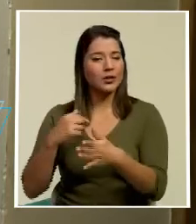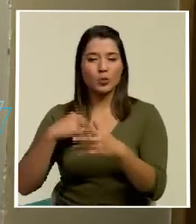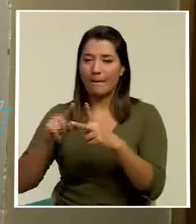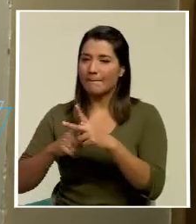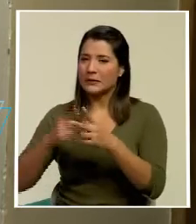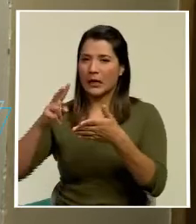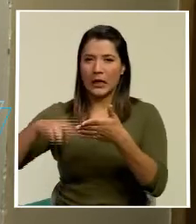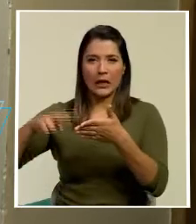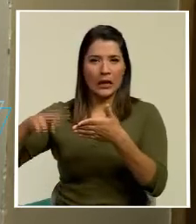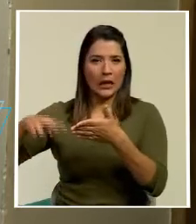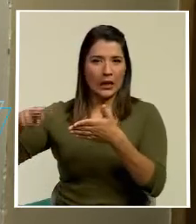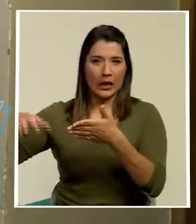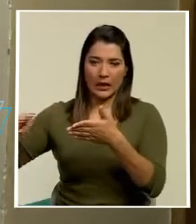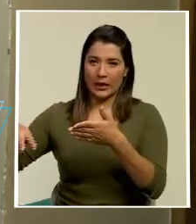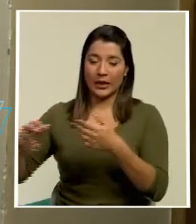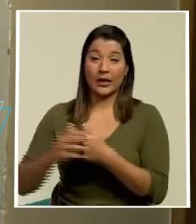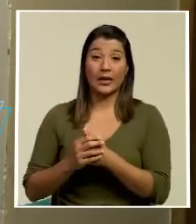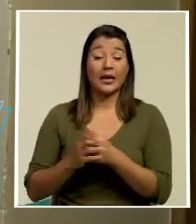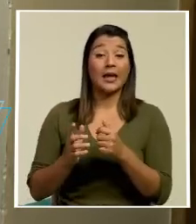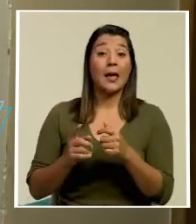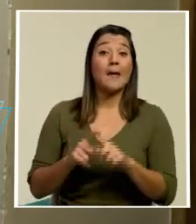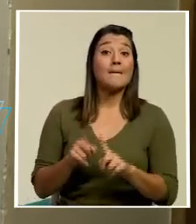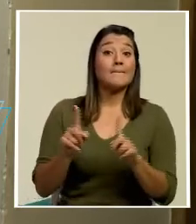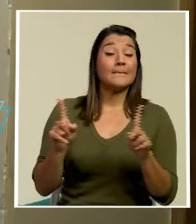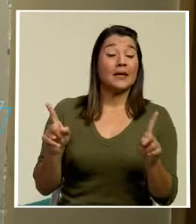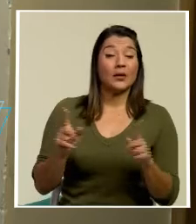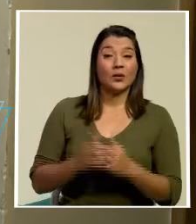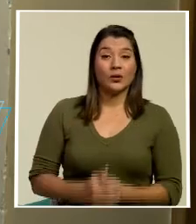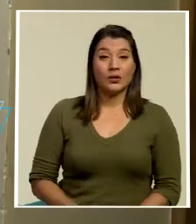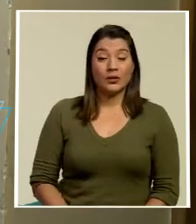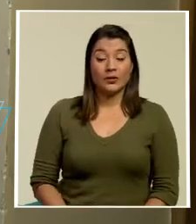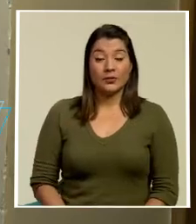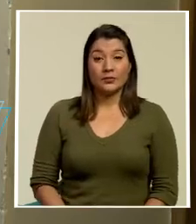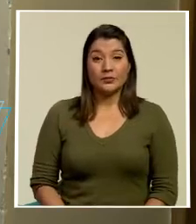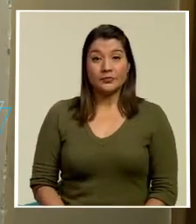generación. Y así fui, pero